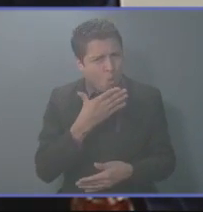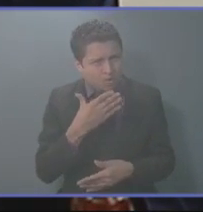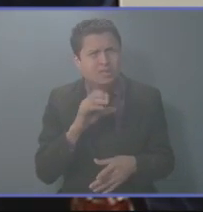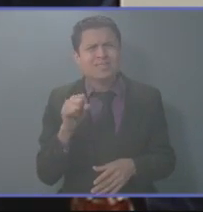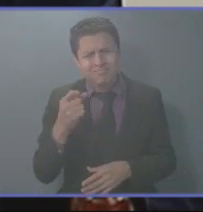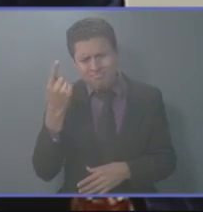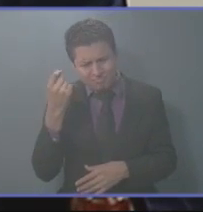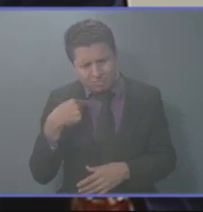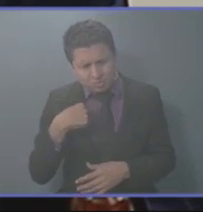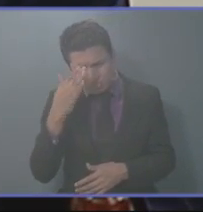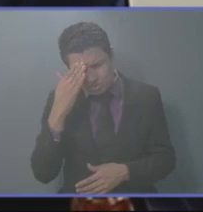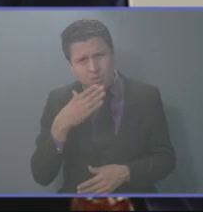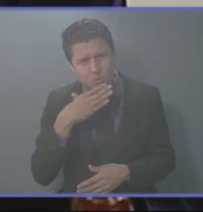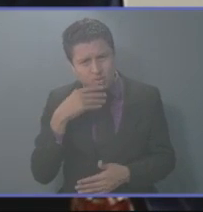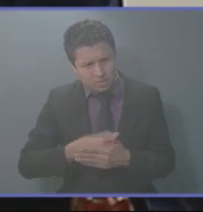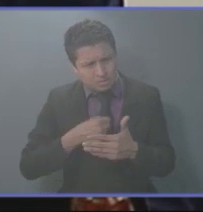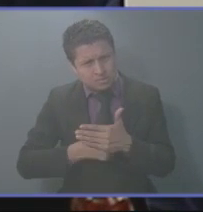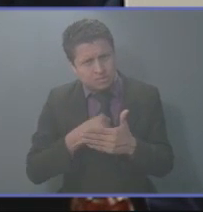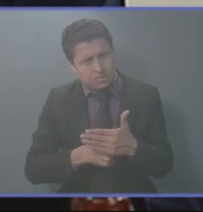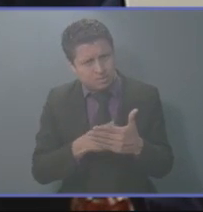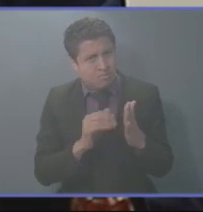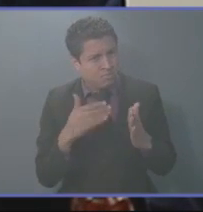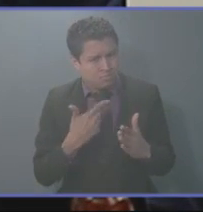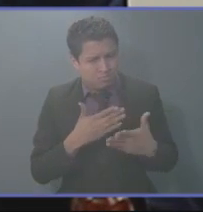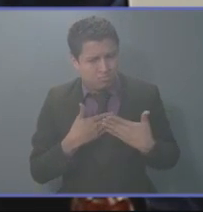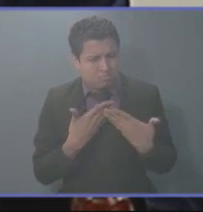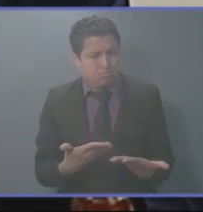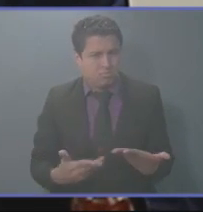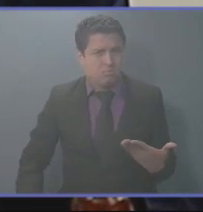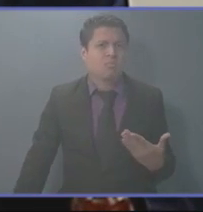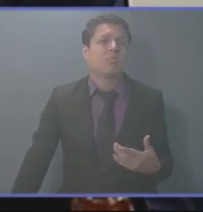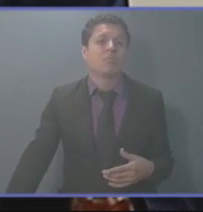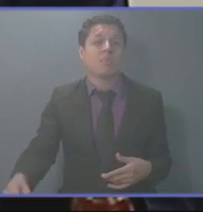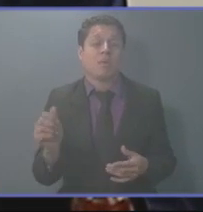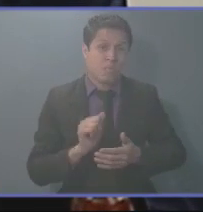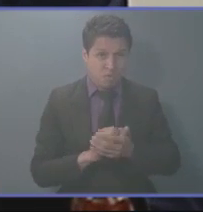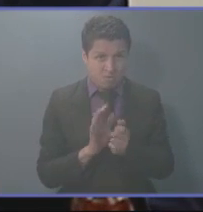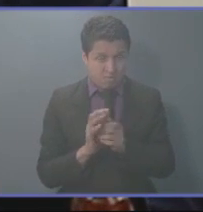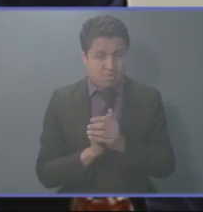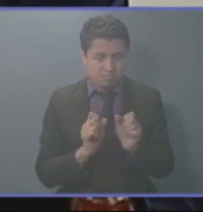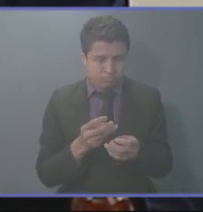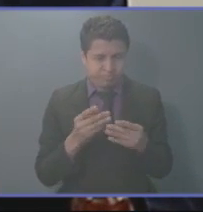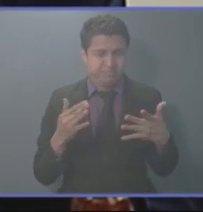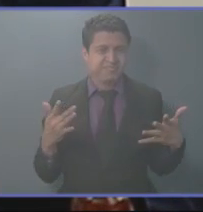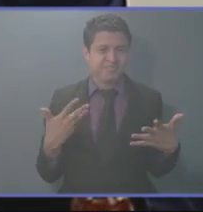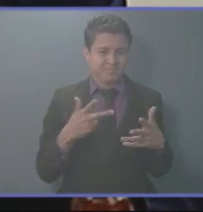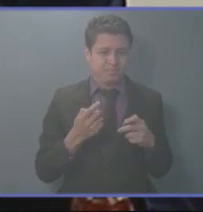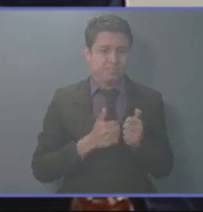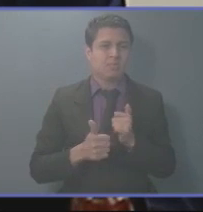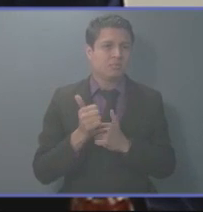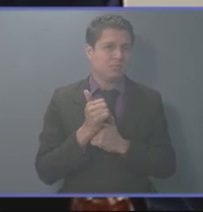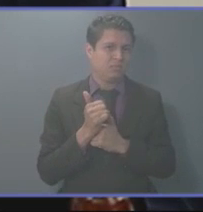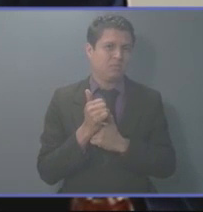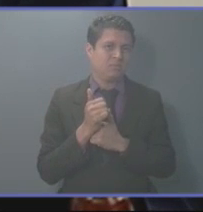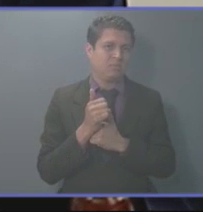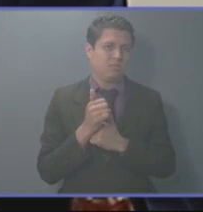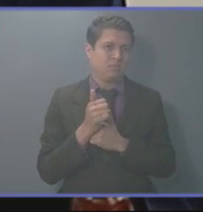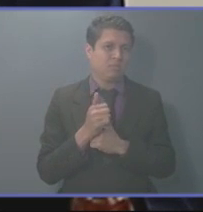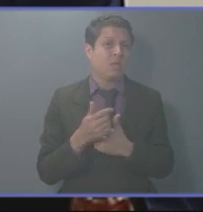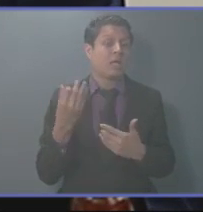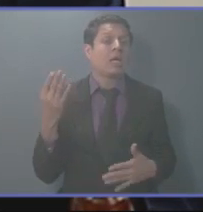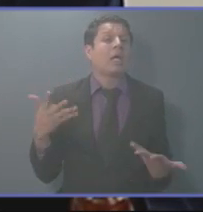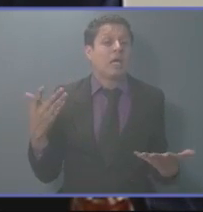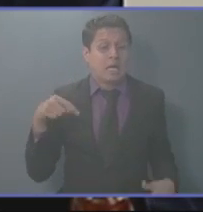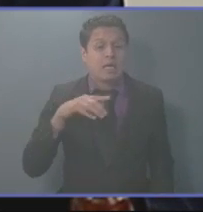haber, pero para eso estamos, para aportar soluciones y sacar adelante lo más valioso que tiene